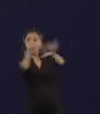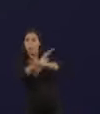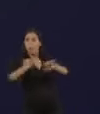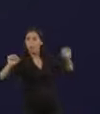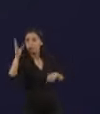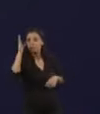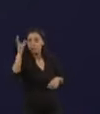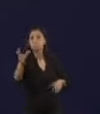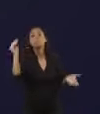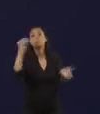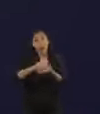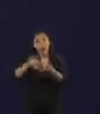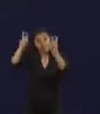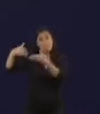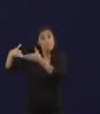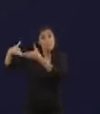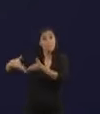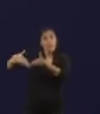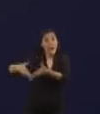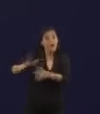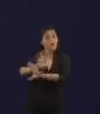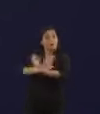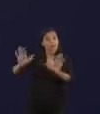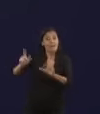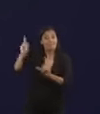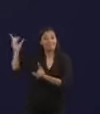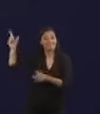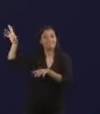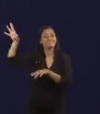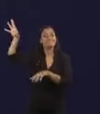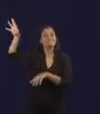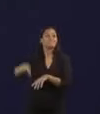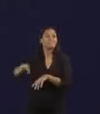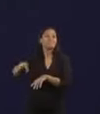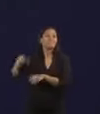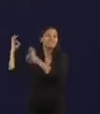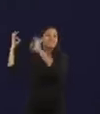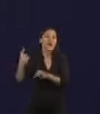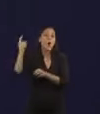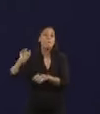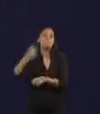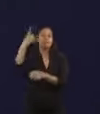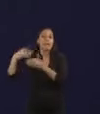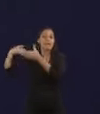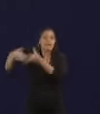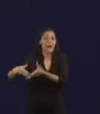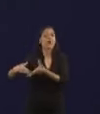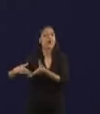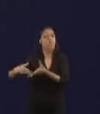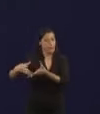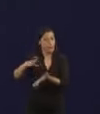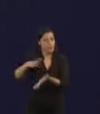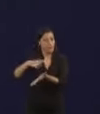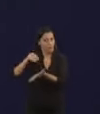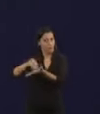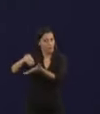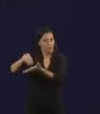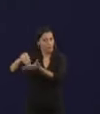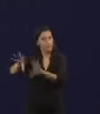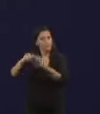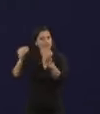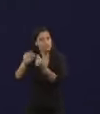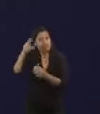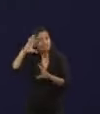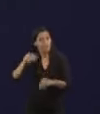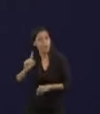los barcos detrás de este barco de este primer barco por supuesto que ya hay otros otra creo que son